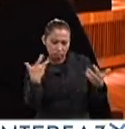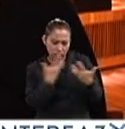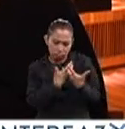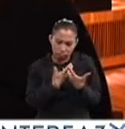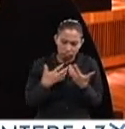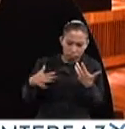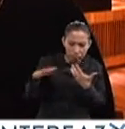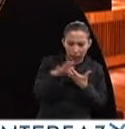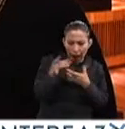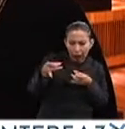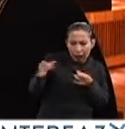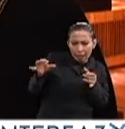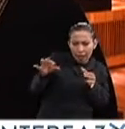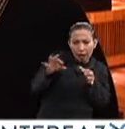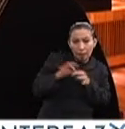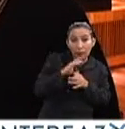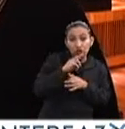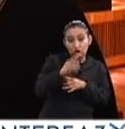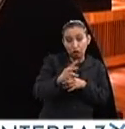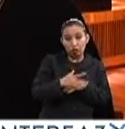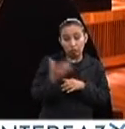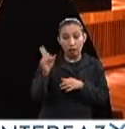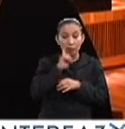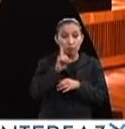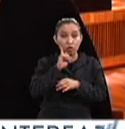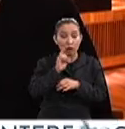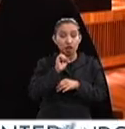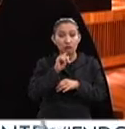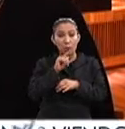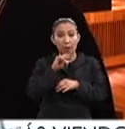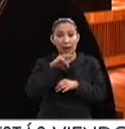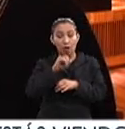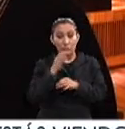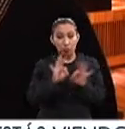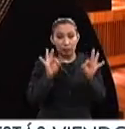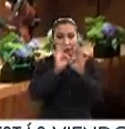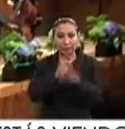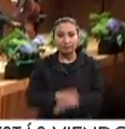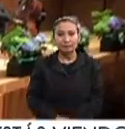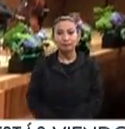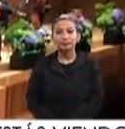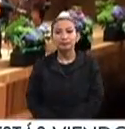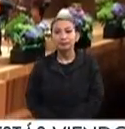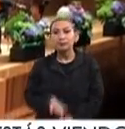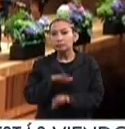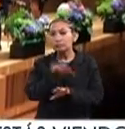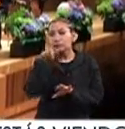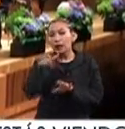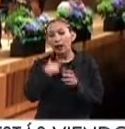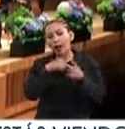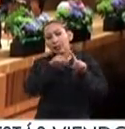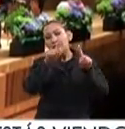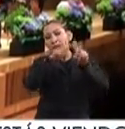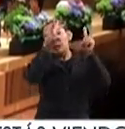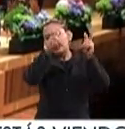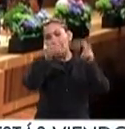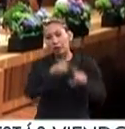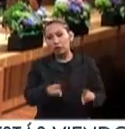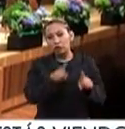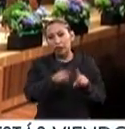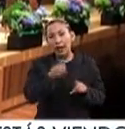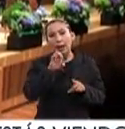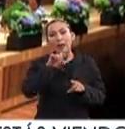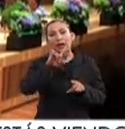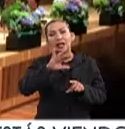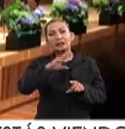mezclarnos con la calidad de la voz de sopranos así tan importantes. En relación con el repertorio conformado por piezas